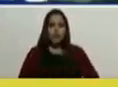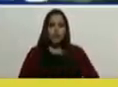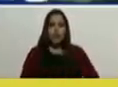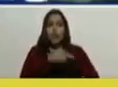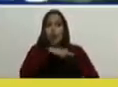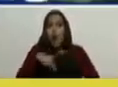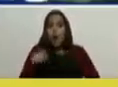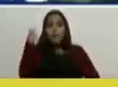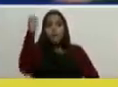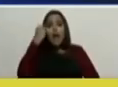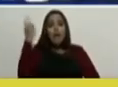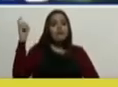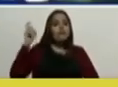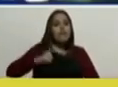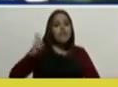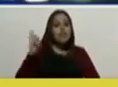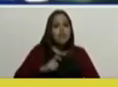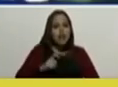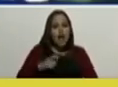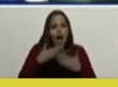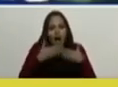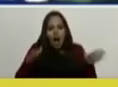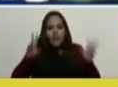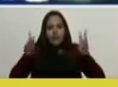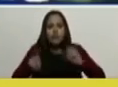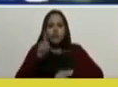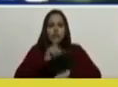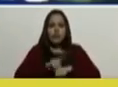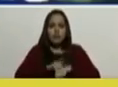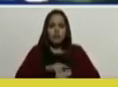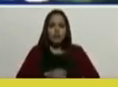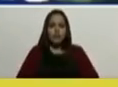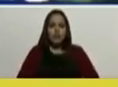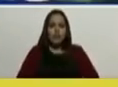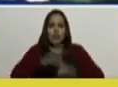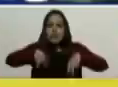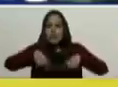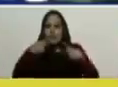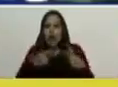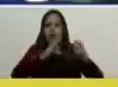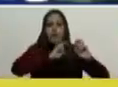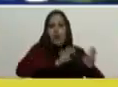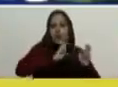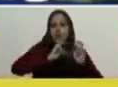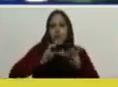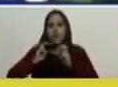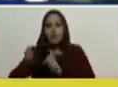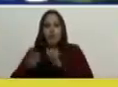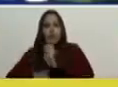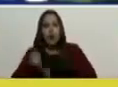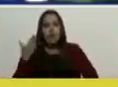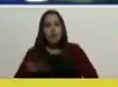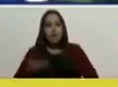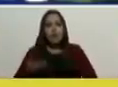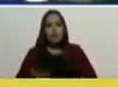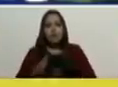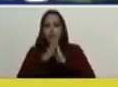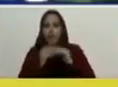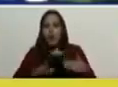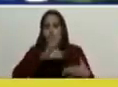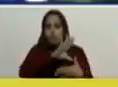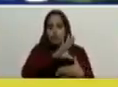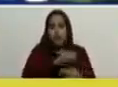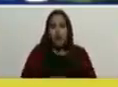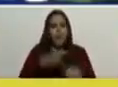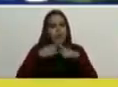Nosotros creemos en la necesidad de abrir esa nueva etapa, de actualizar los temas prioritarios de la región, pero